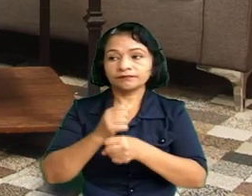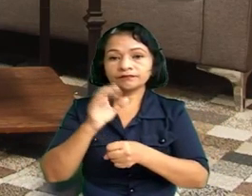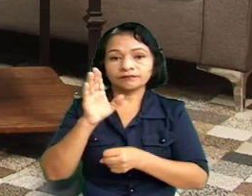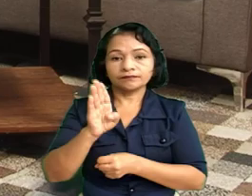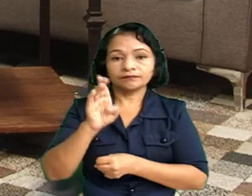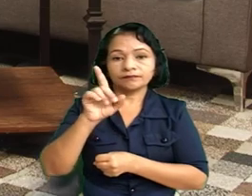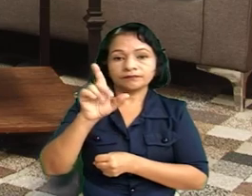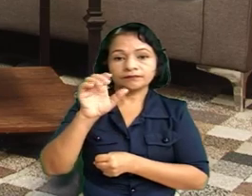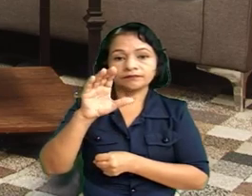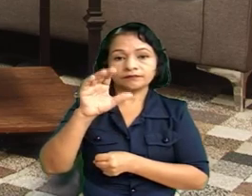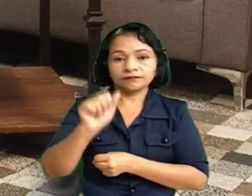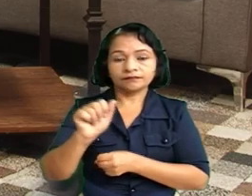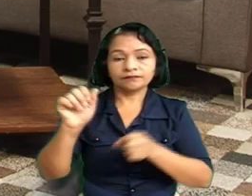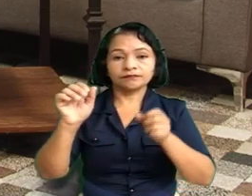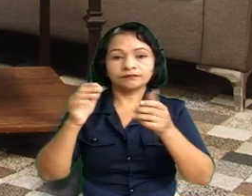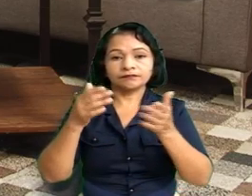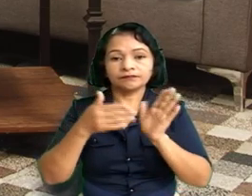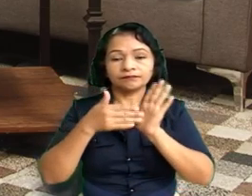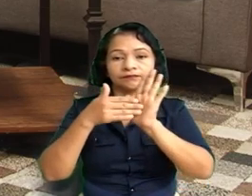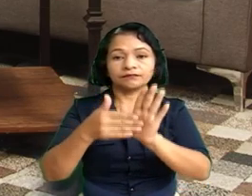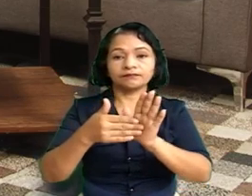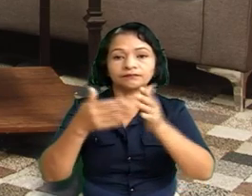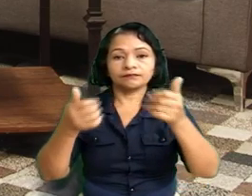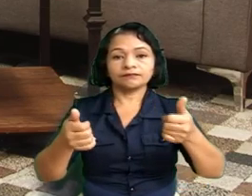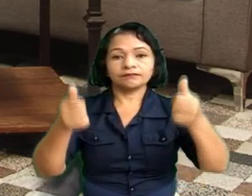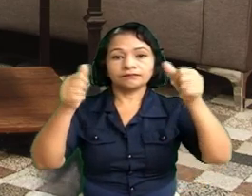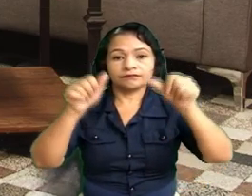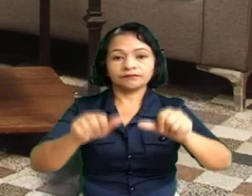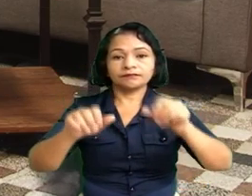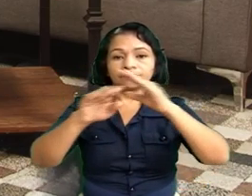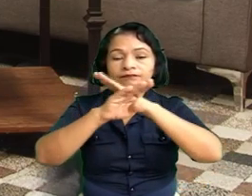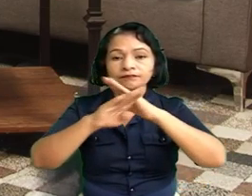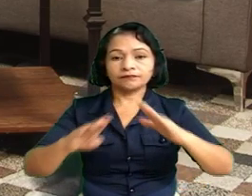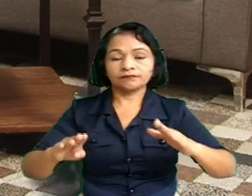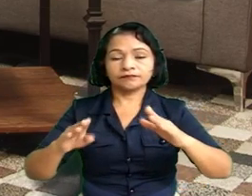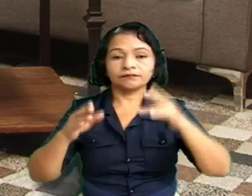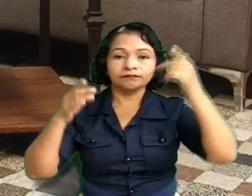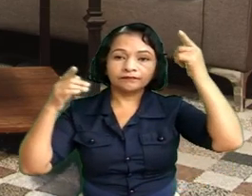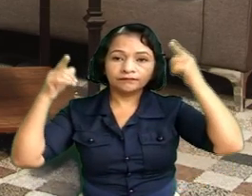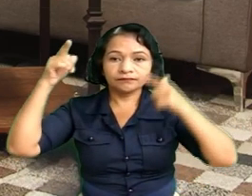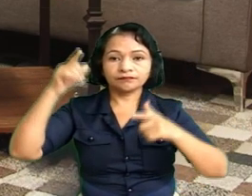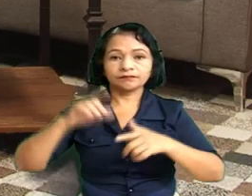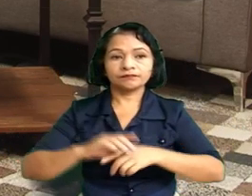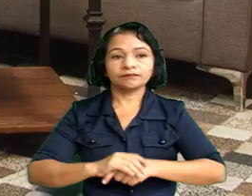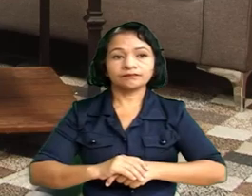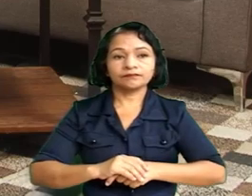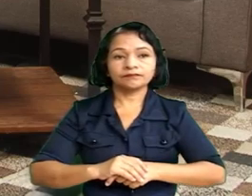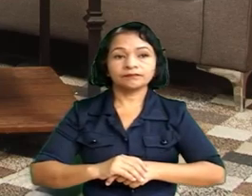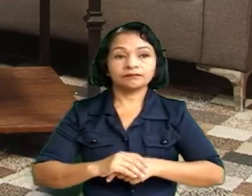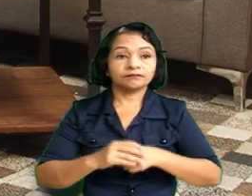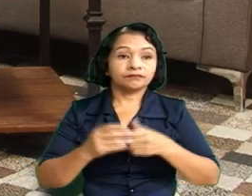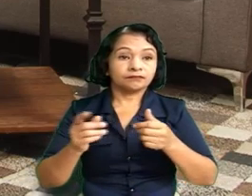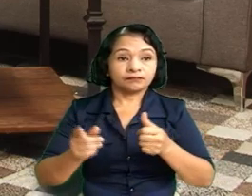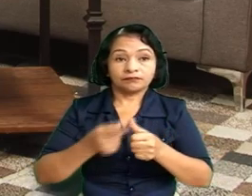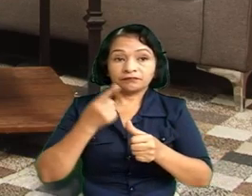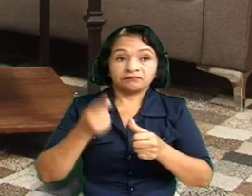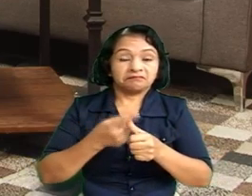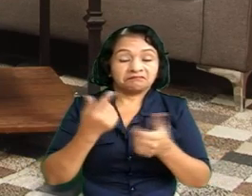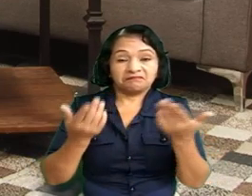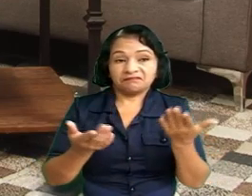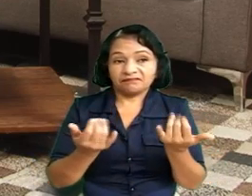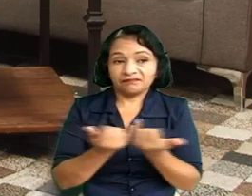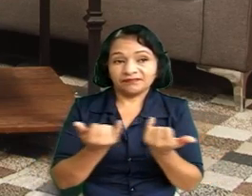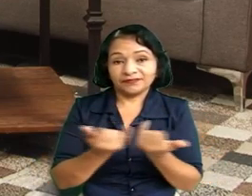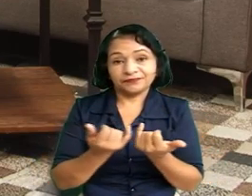al presentar ella en persona los acuerdos de paz que plantea el general Sandino. Yo creo que una de las cosas, primero,